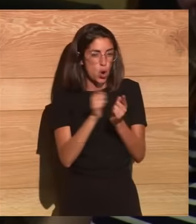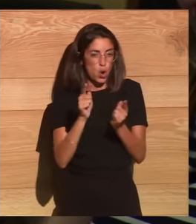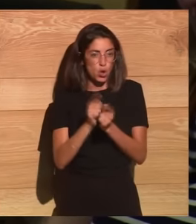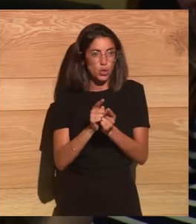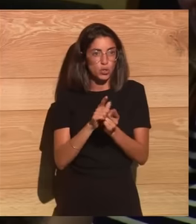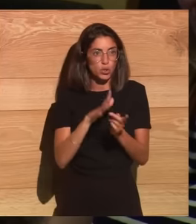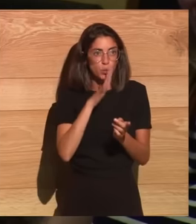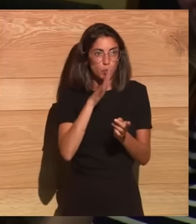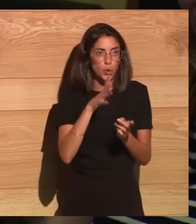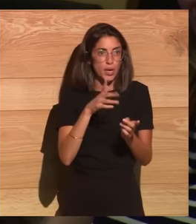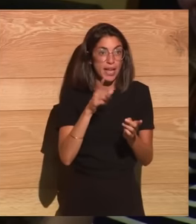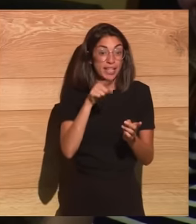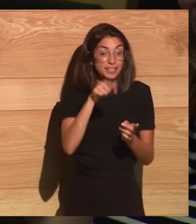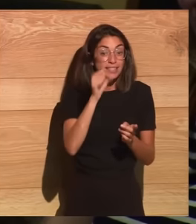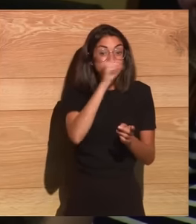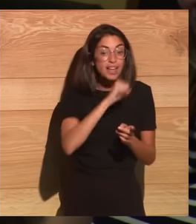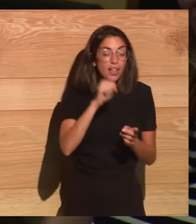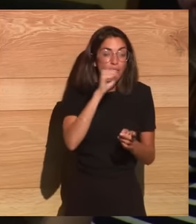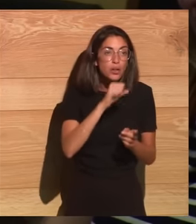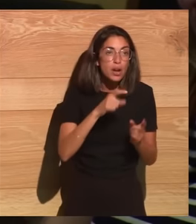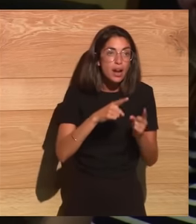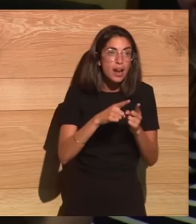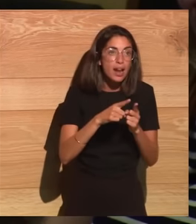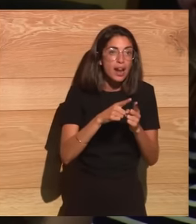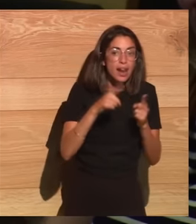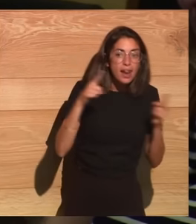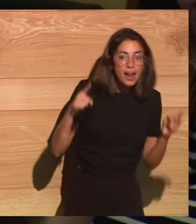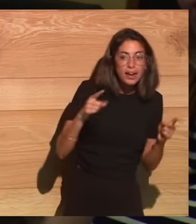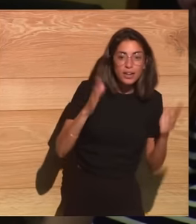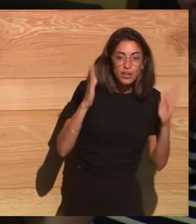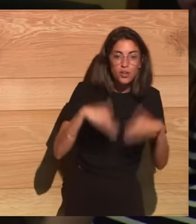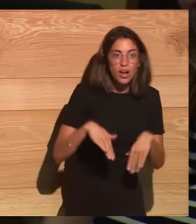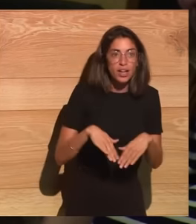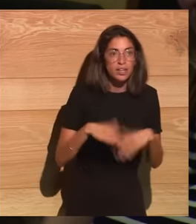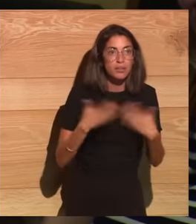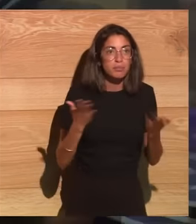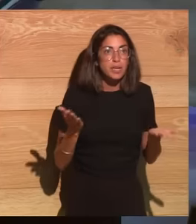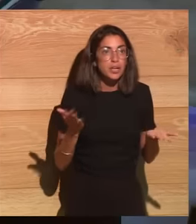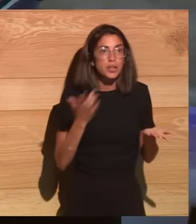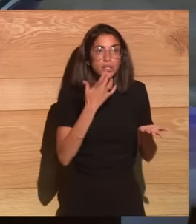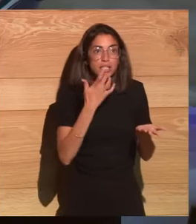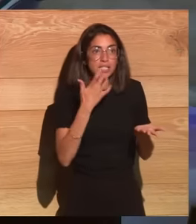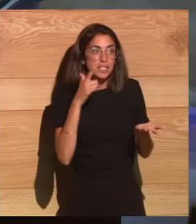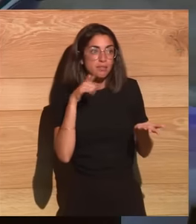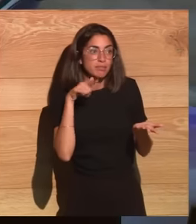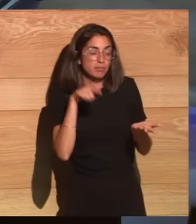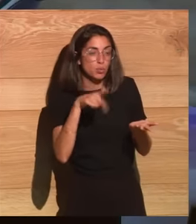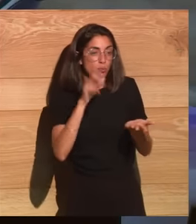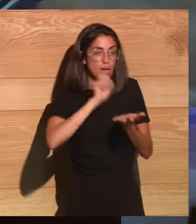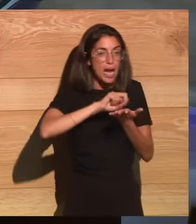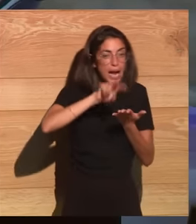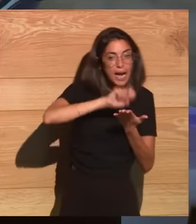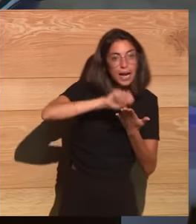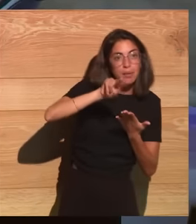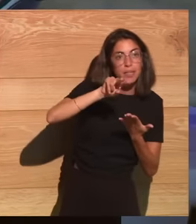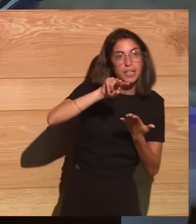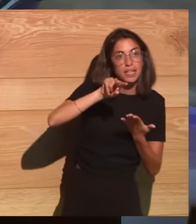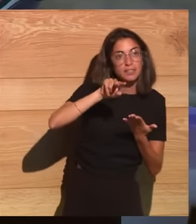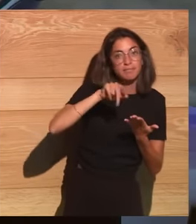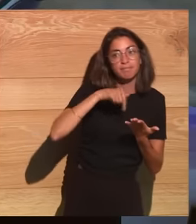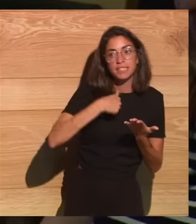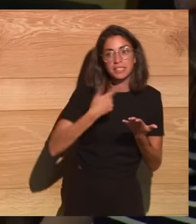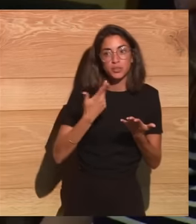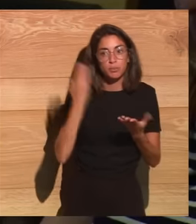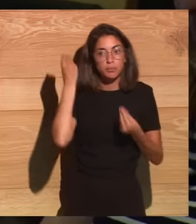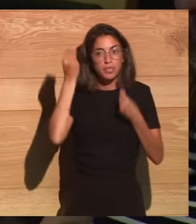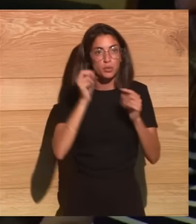Steel Cage After All These Years no es una canción especialmente larga y la cuesta Moyano sí que se hace muy larga a pie. Claro. Sobre todo porque desde el ángulo en que tú lo